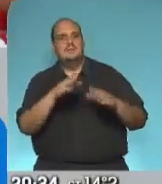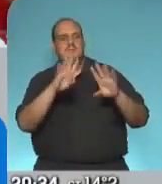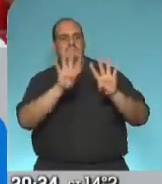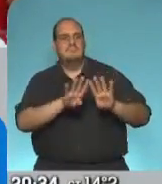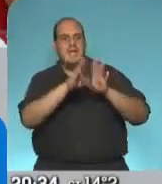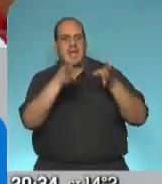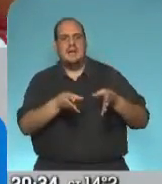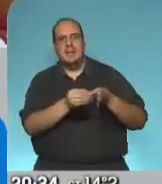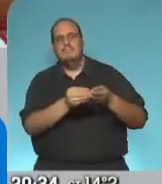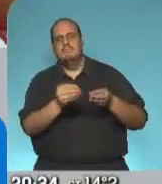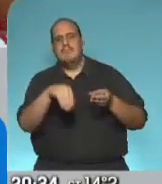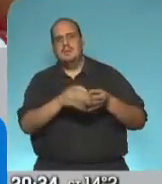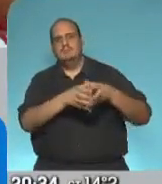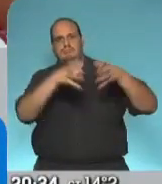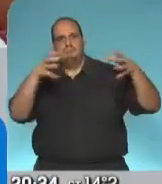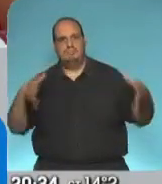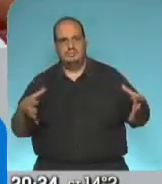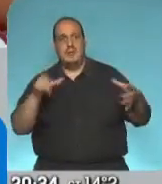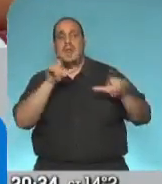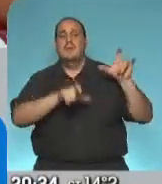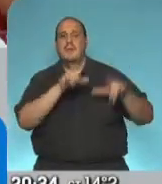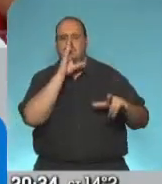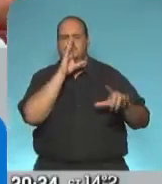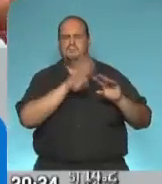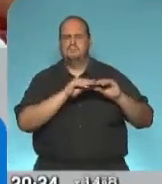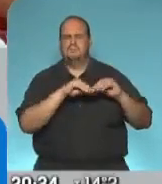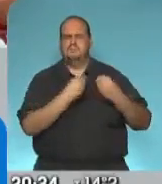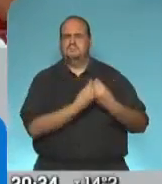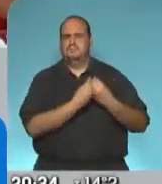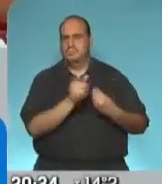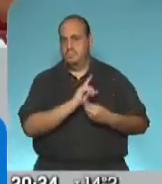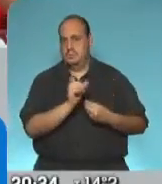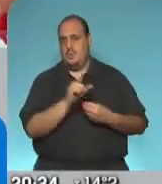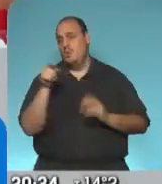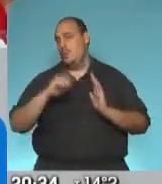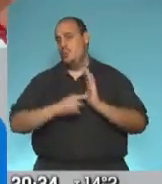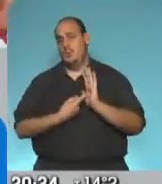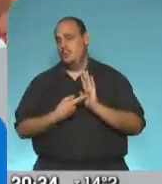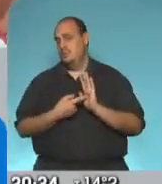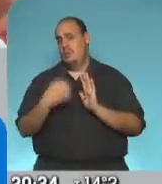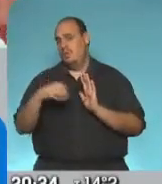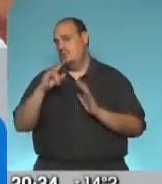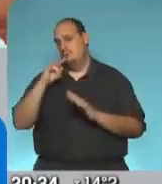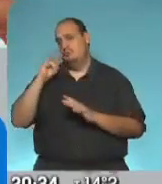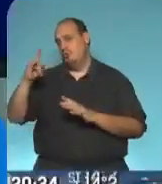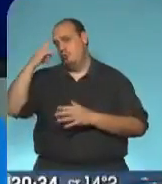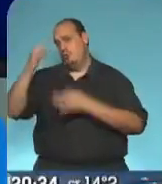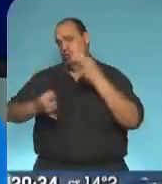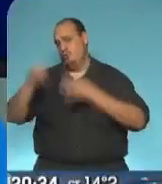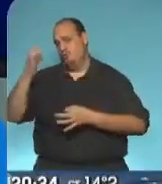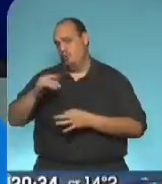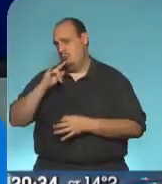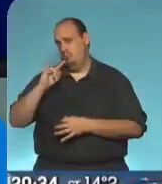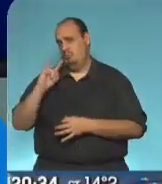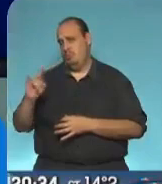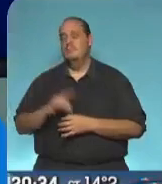que no exista esta situación de hacinamiento, pero que es importante remarcar que el tema tiene que estar en manos de la justicia. Sí, la